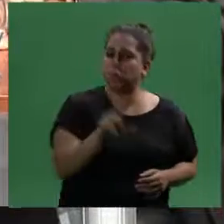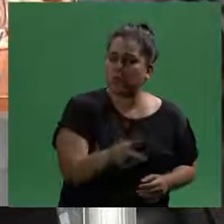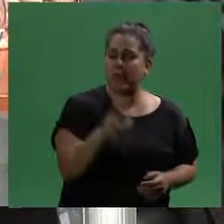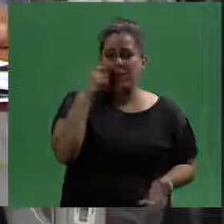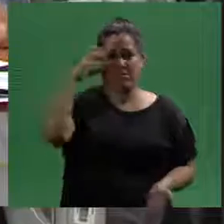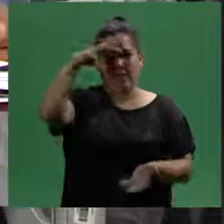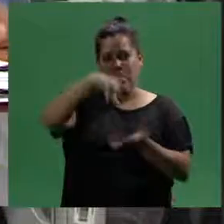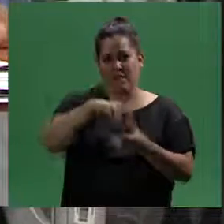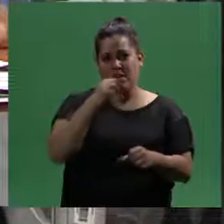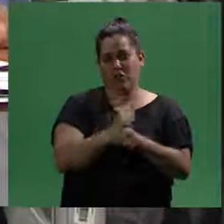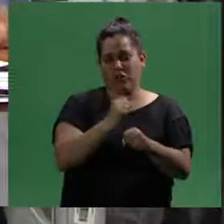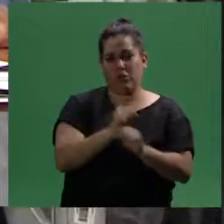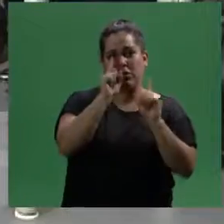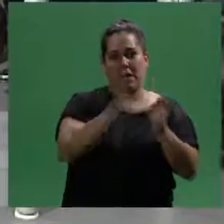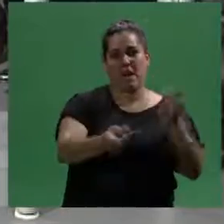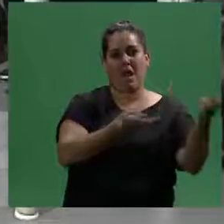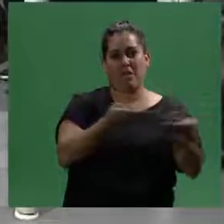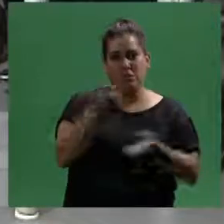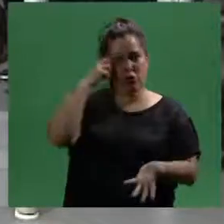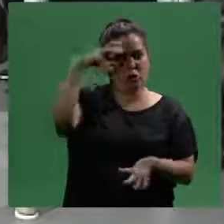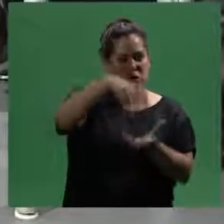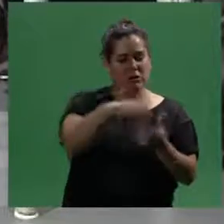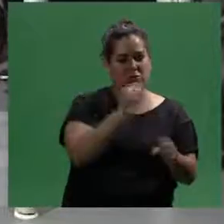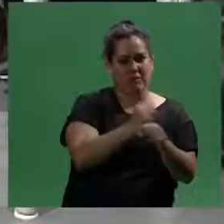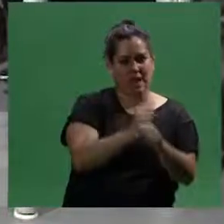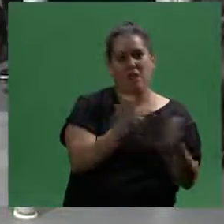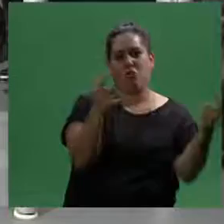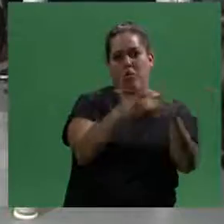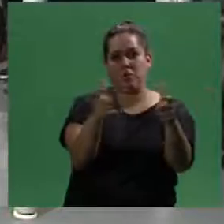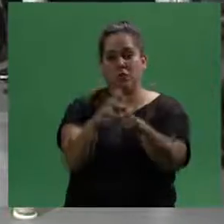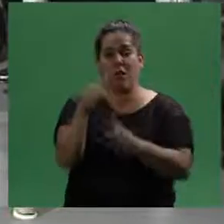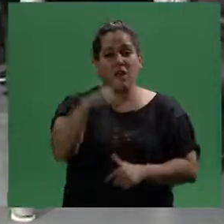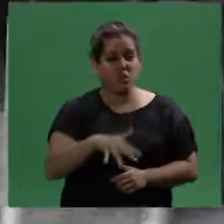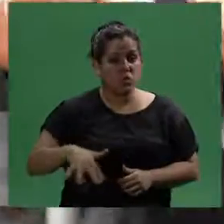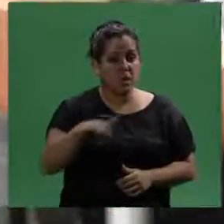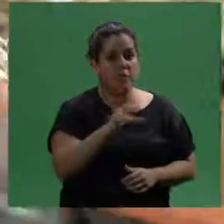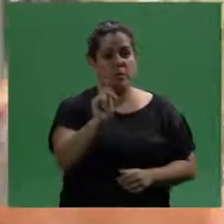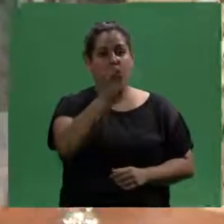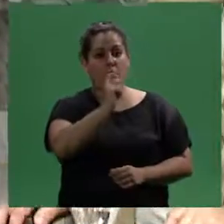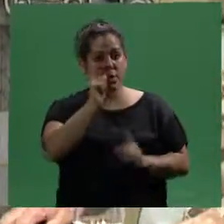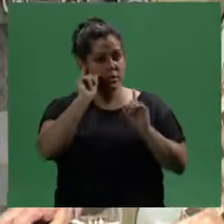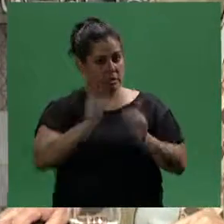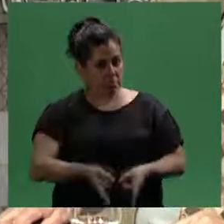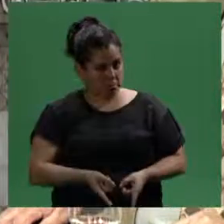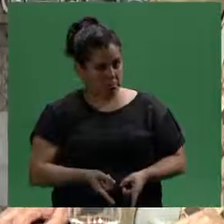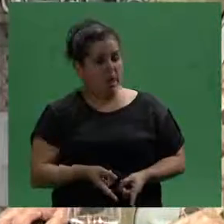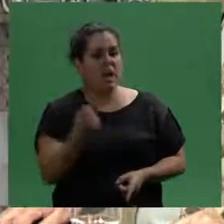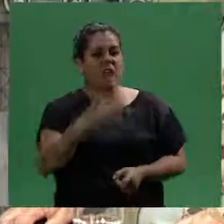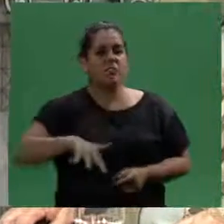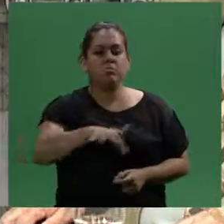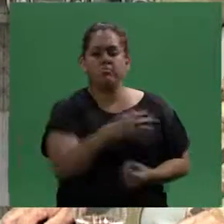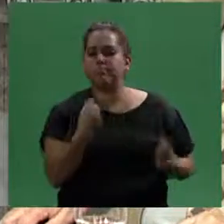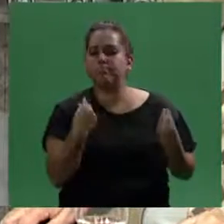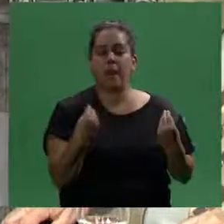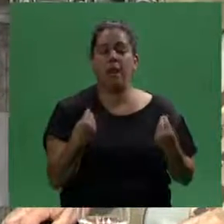para tanto ustedes que trabajan en la Cámara como para los asesores que trabajan en las diferentes comisiones. Es un espacio también para los